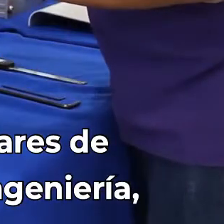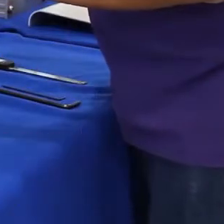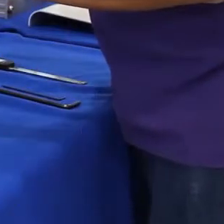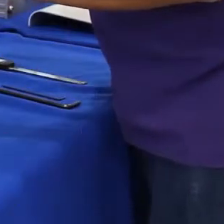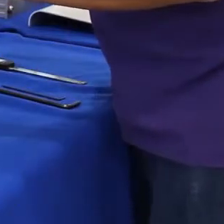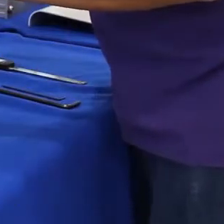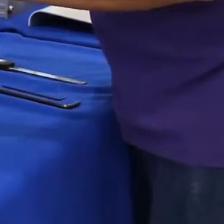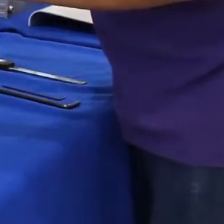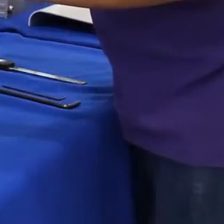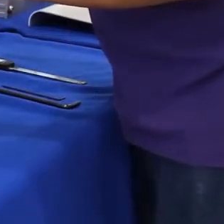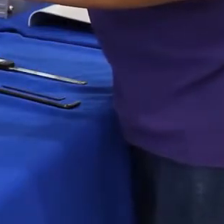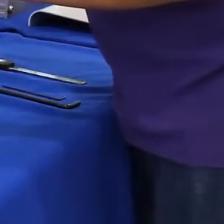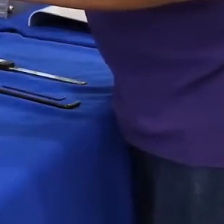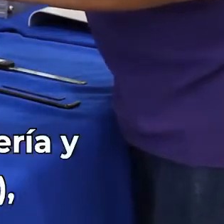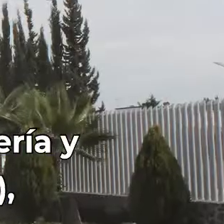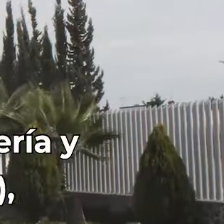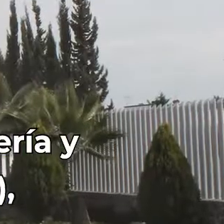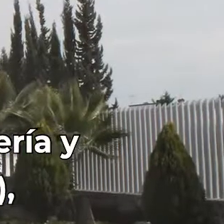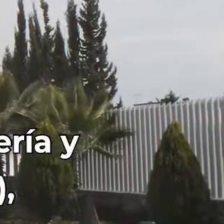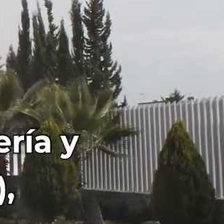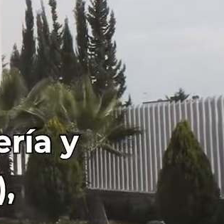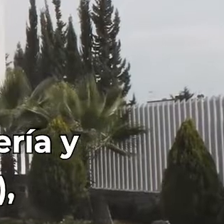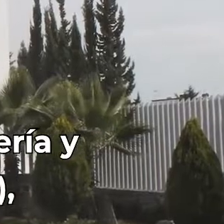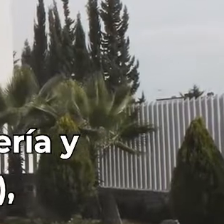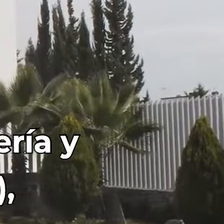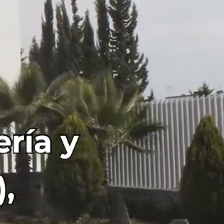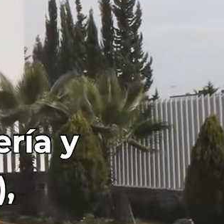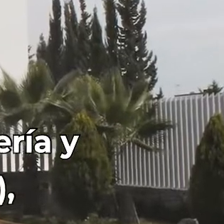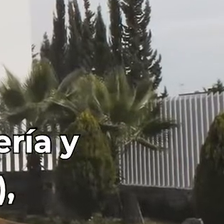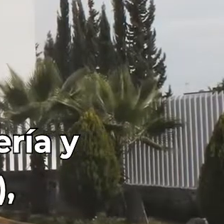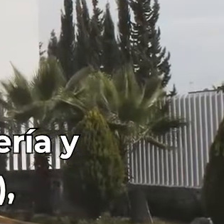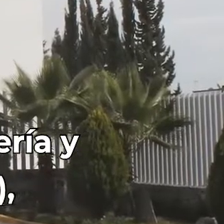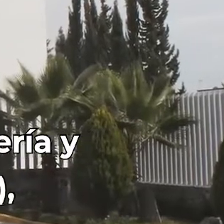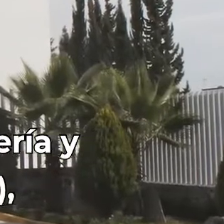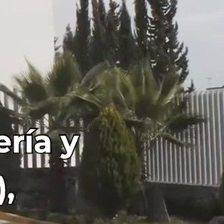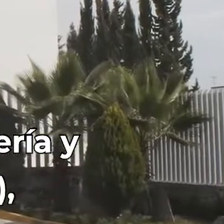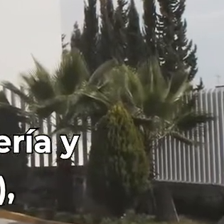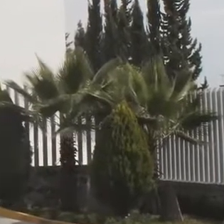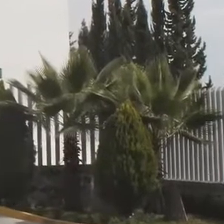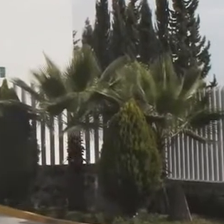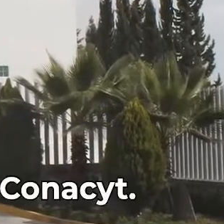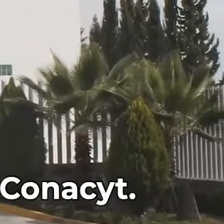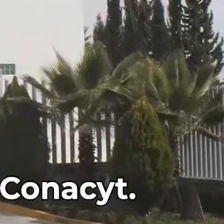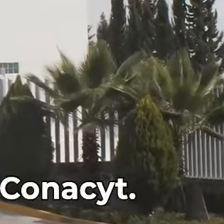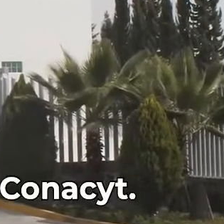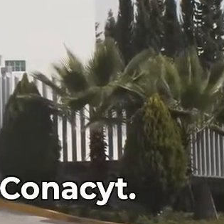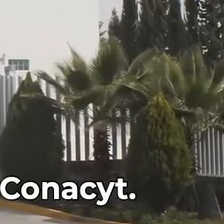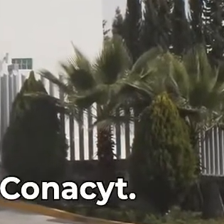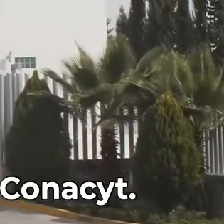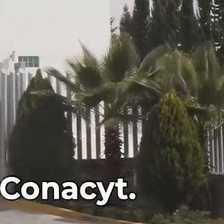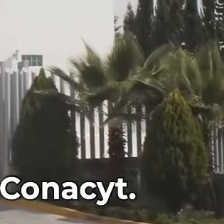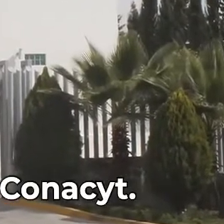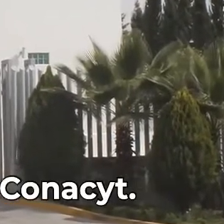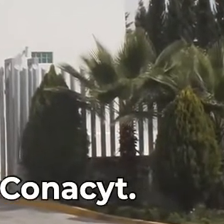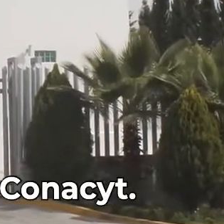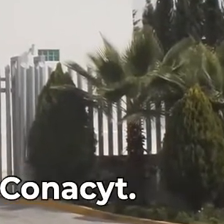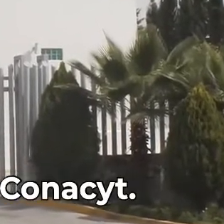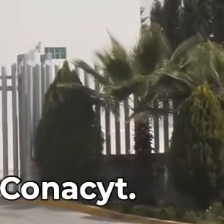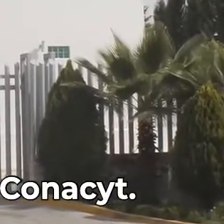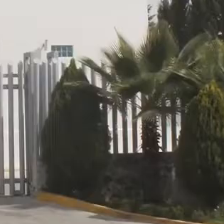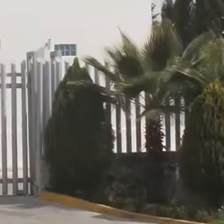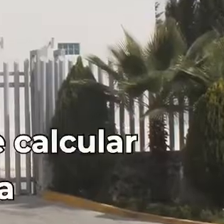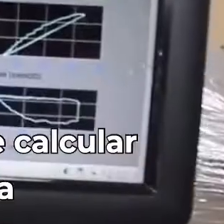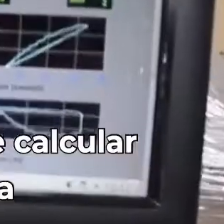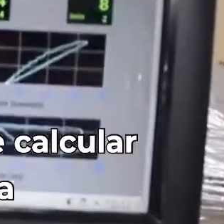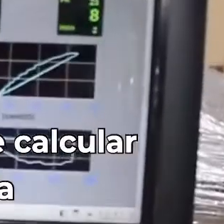ingeniería, 100% mexicano, diseñado en el Centro de Ingeniería y Desarrollo Industrial CIDESI, Centro Público de Investigación del